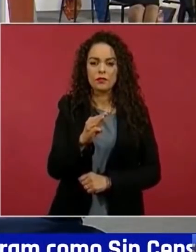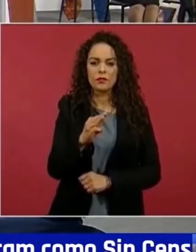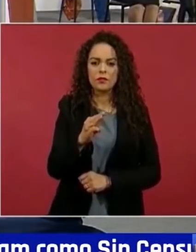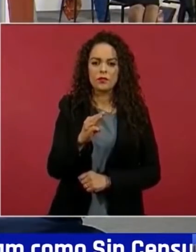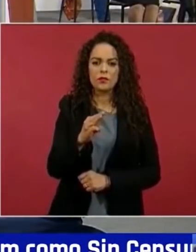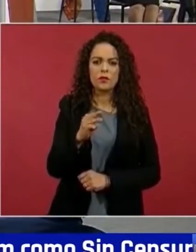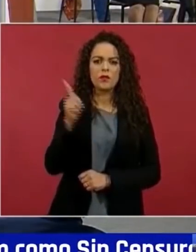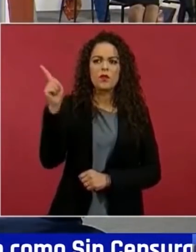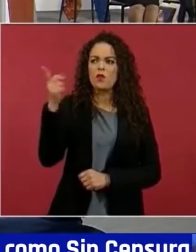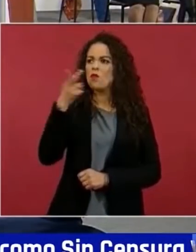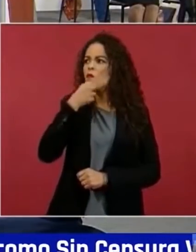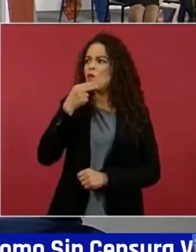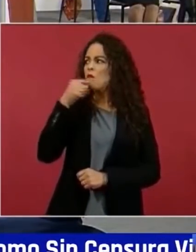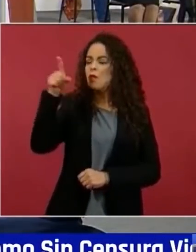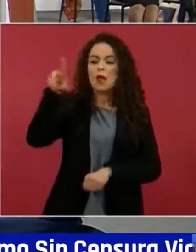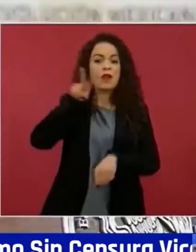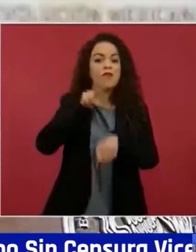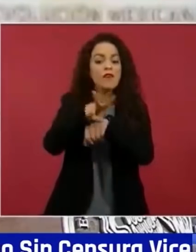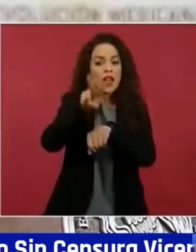de Venezuela.